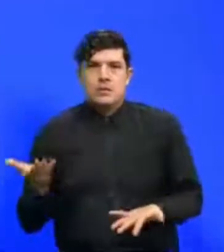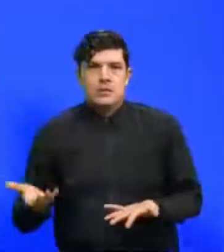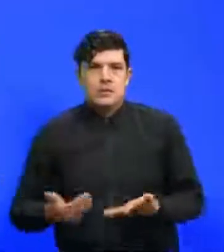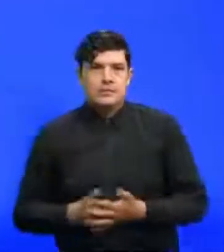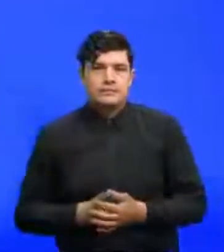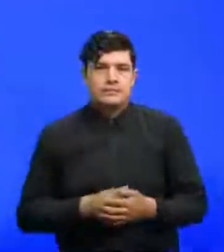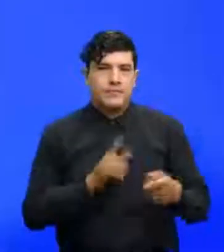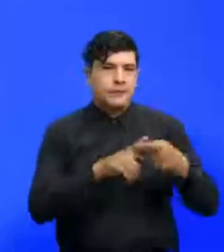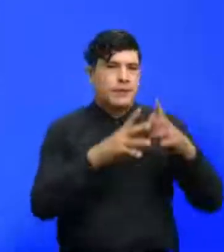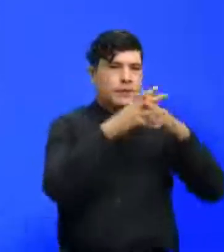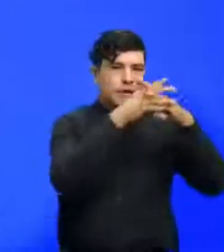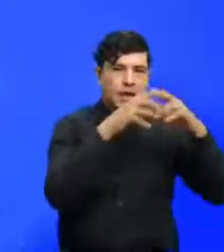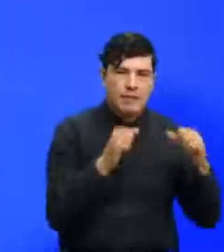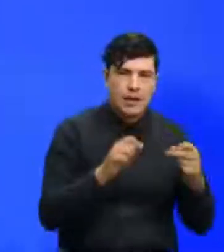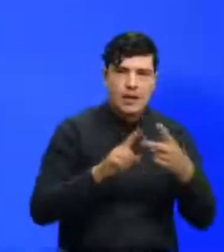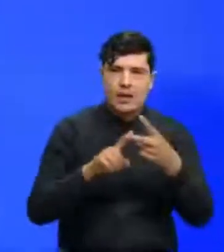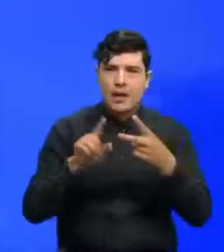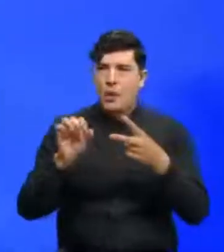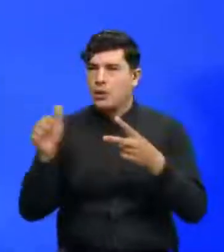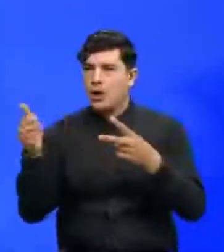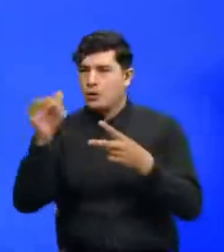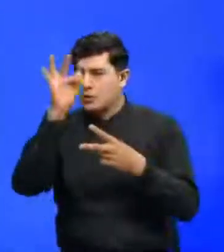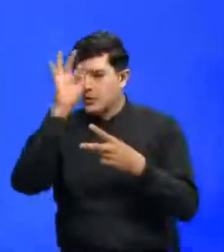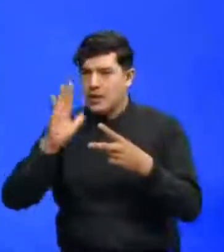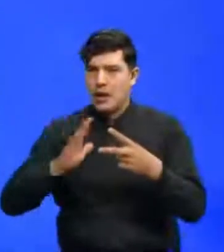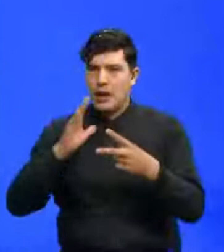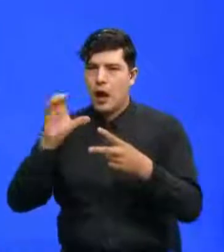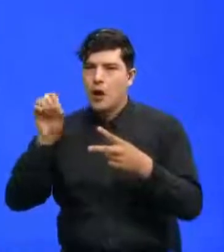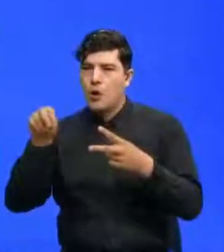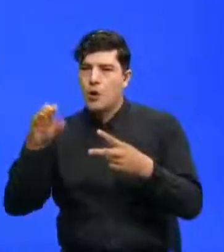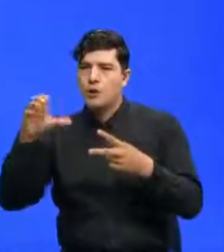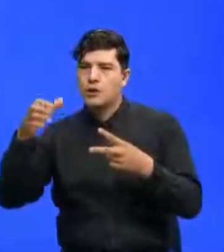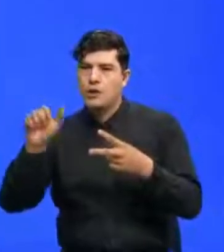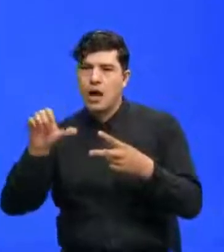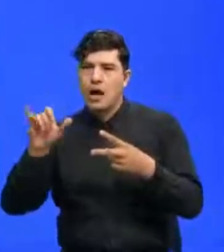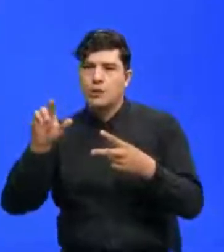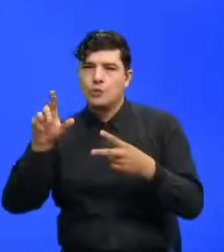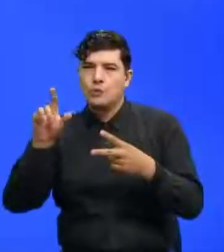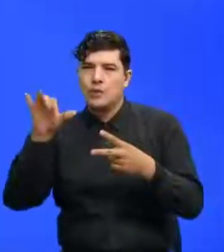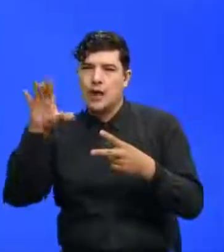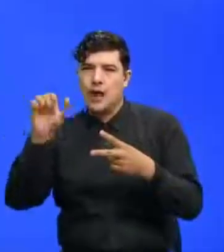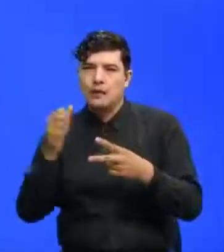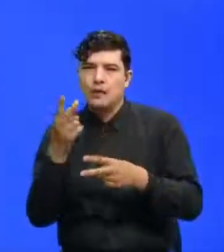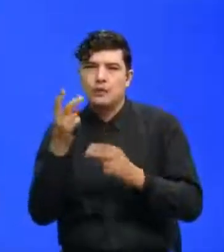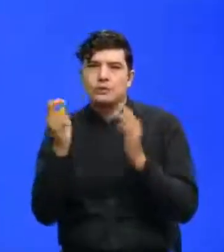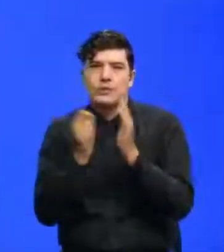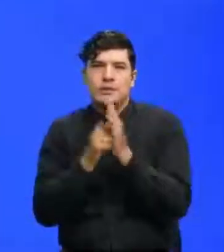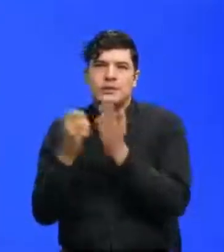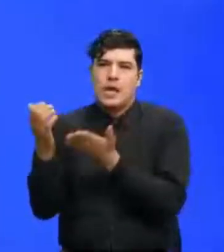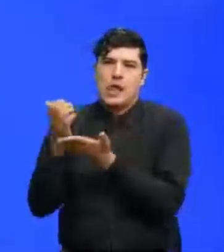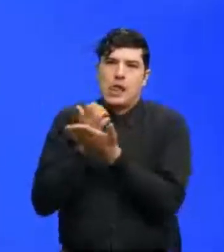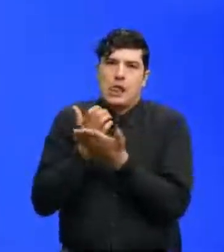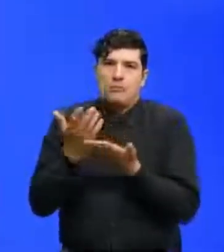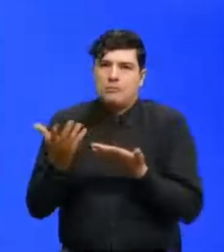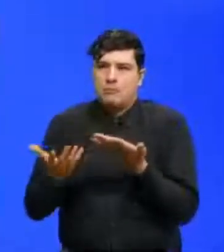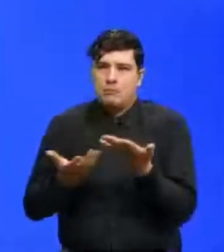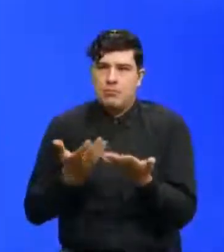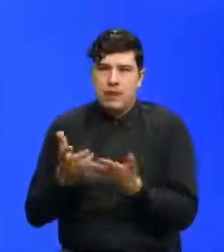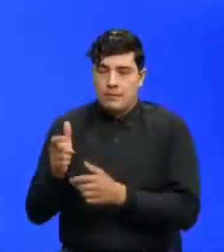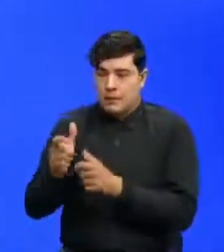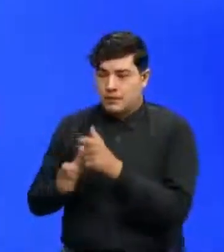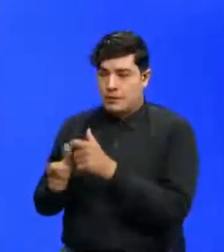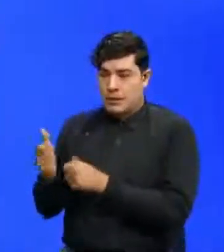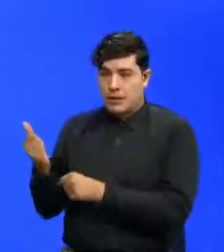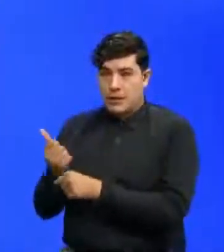Avenida González Valencia y la de la Concha Acústica, y en las 2 nos han rechazado, Dios mío. Para el personal de la salud